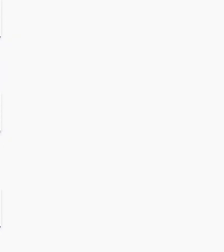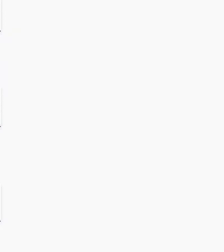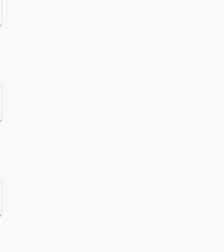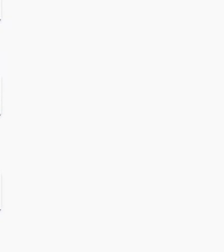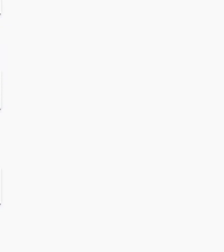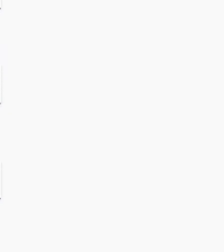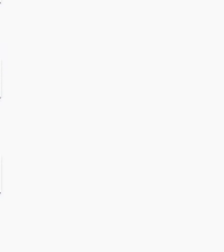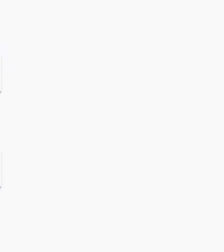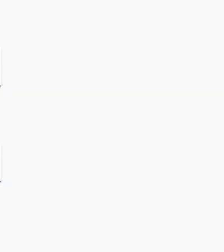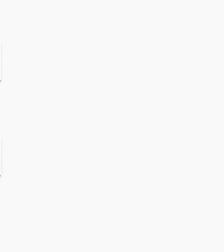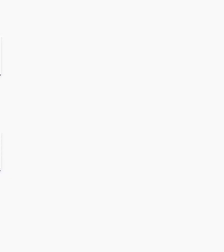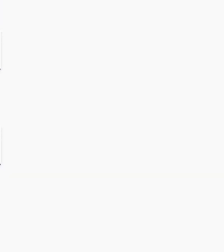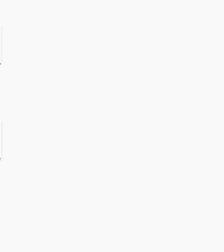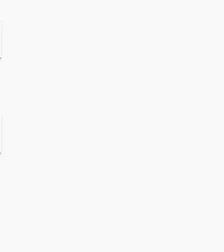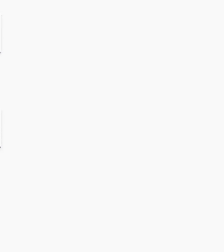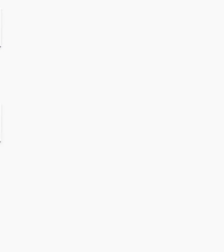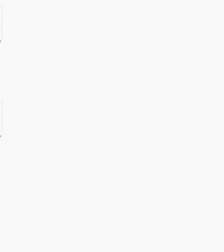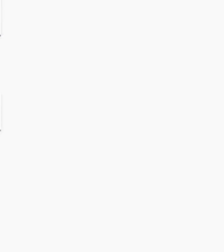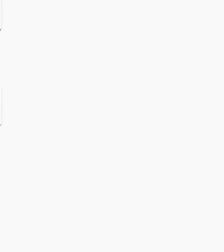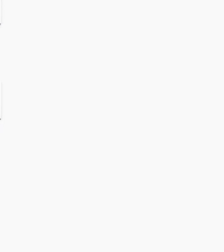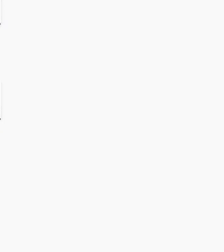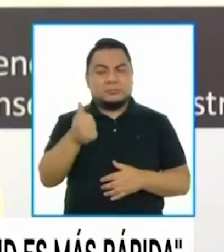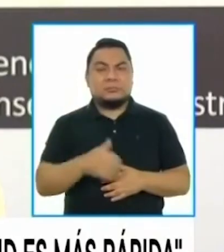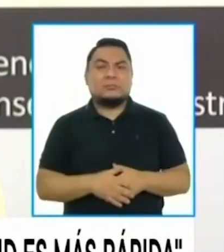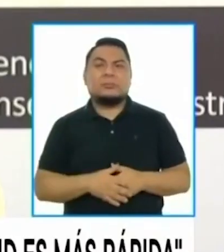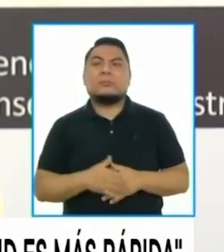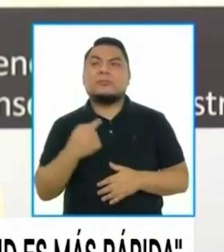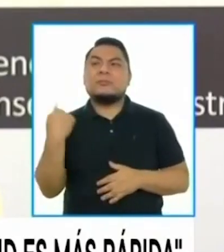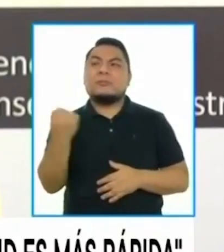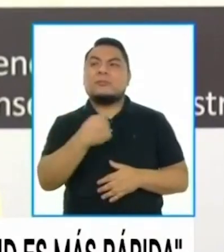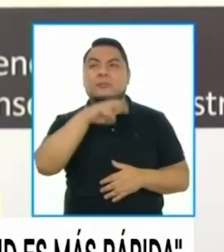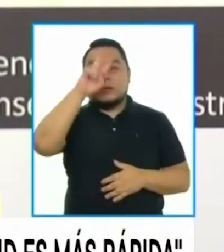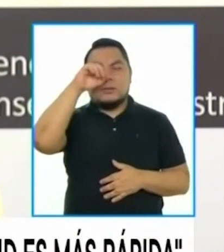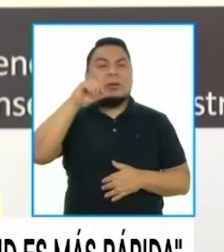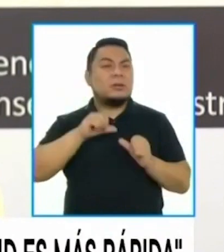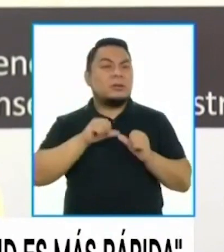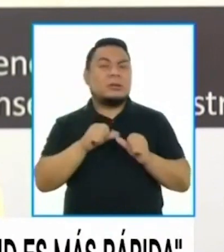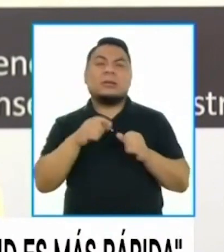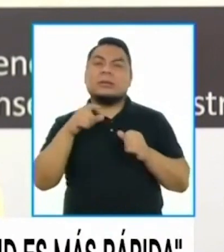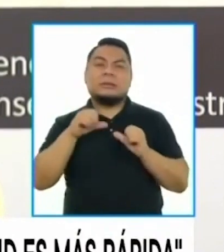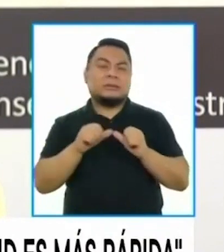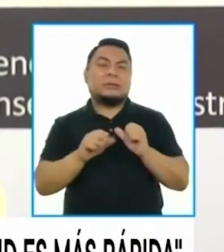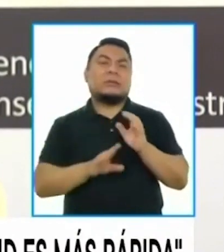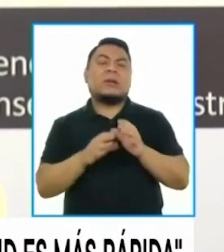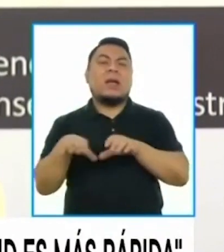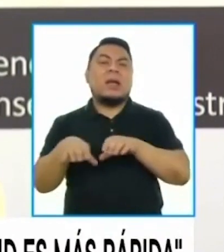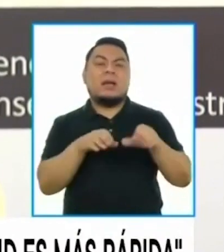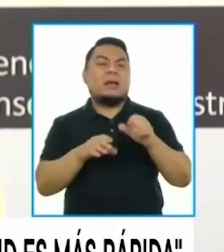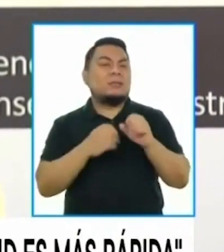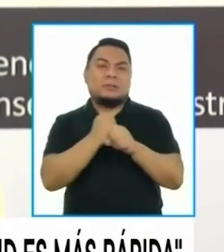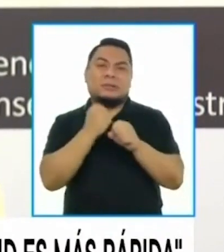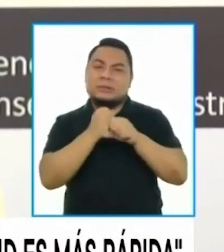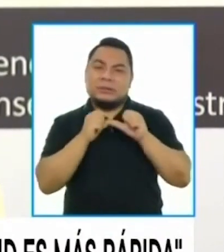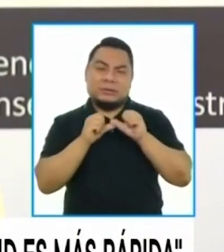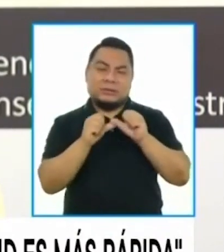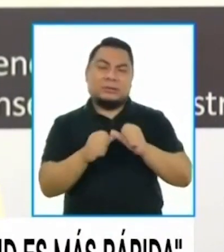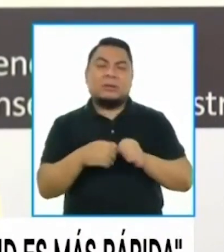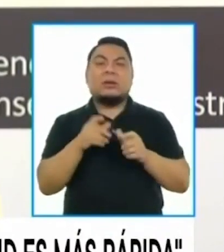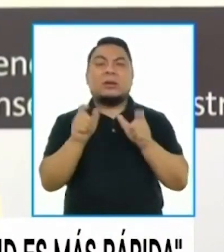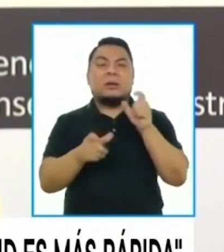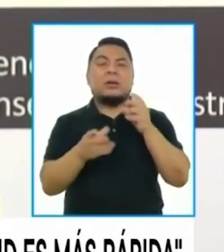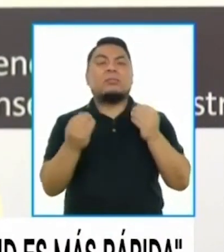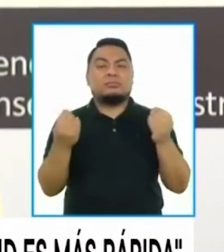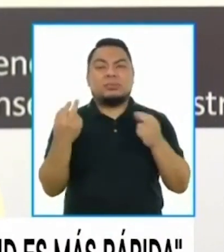realizado durante la cuarentena por el COVID-19. Nuestro país tiene que seguir funcionando y evidentemente hay muchas personas que cumplen